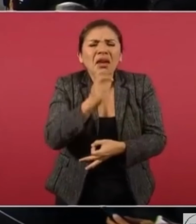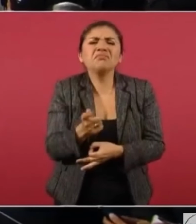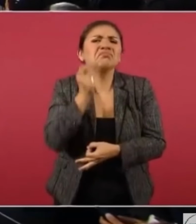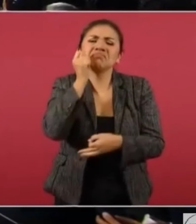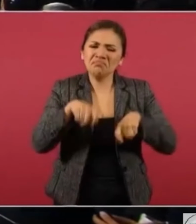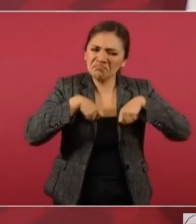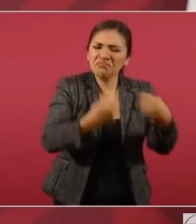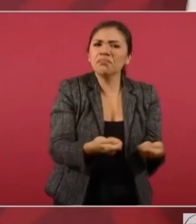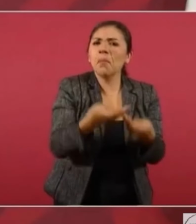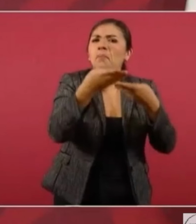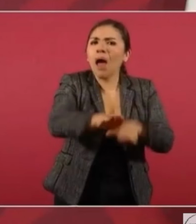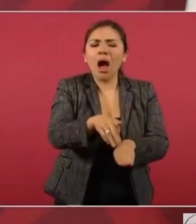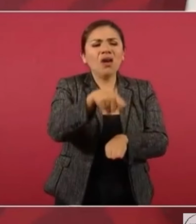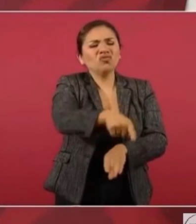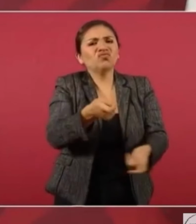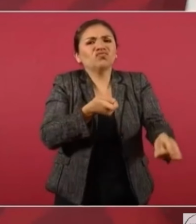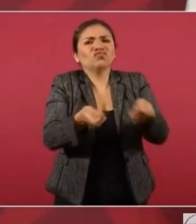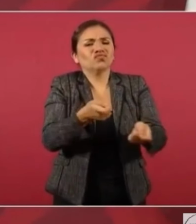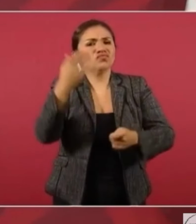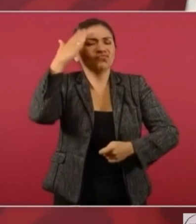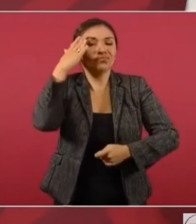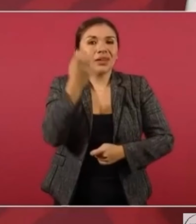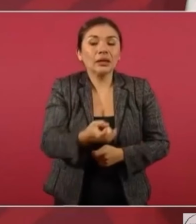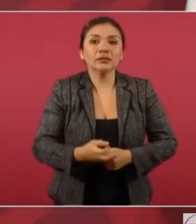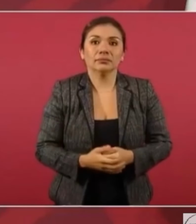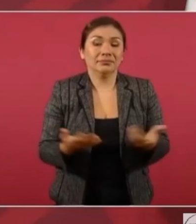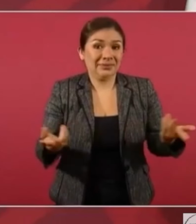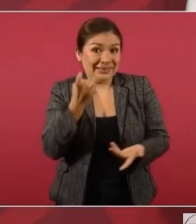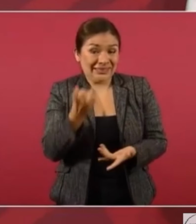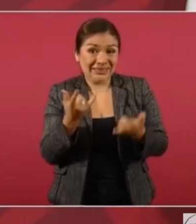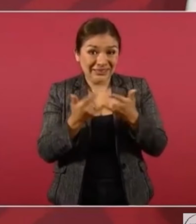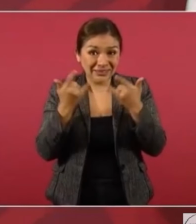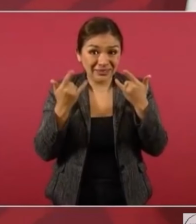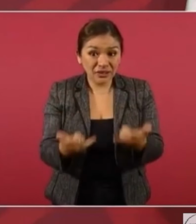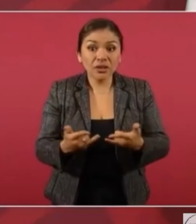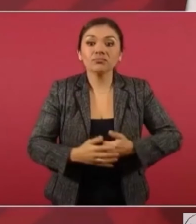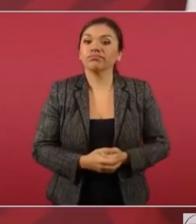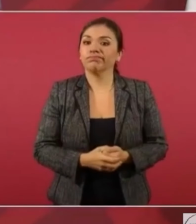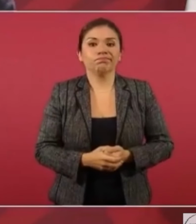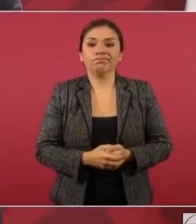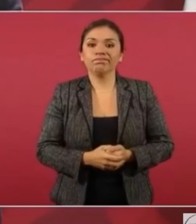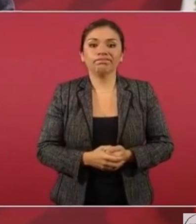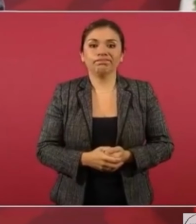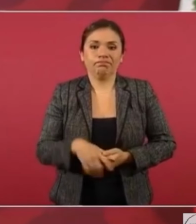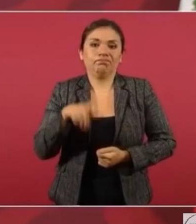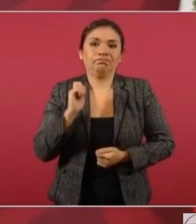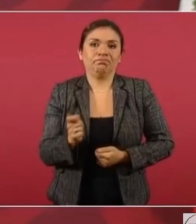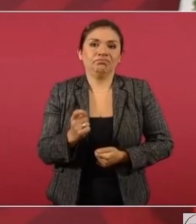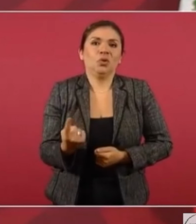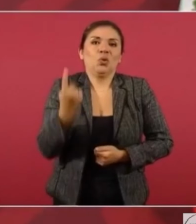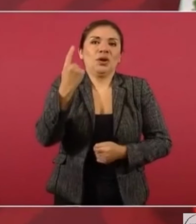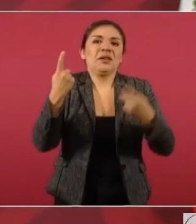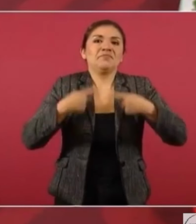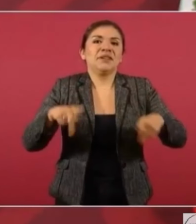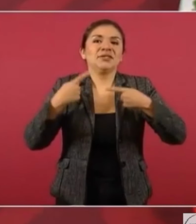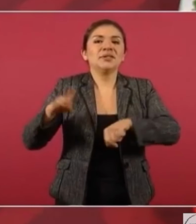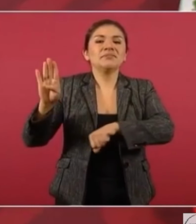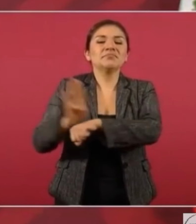bancario. De entonces es una anécdota de uno de estos beneficiarios